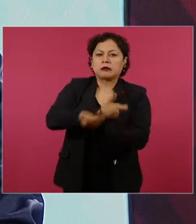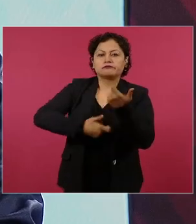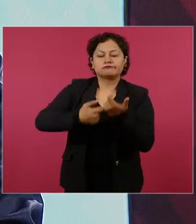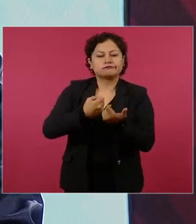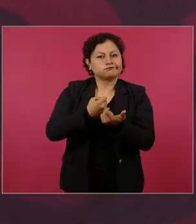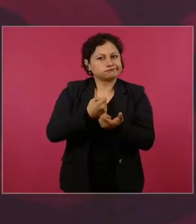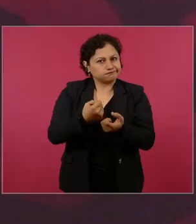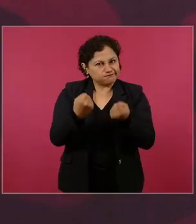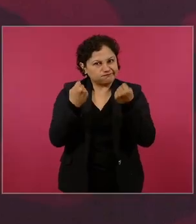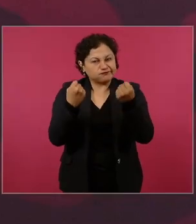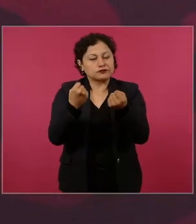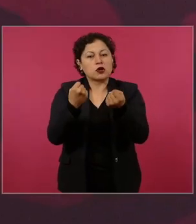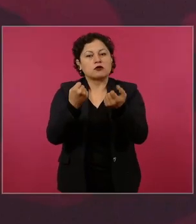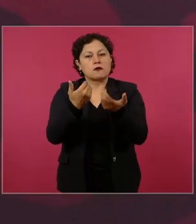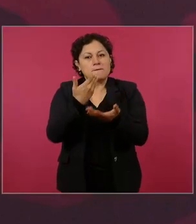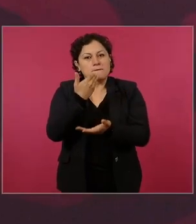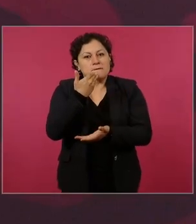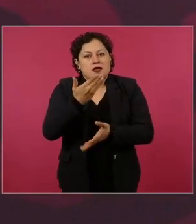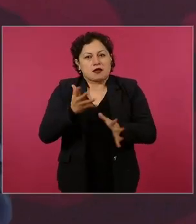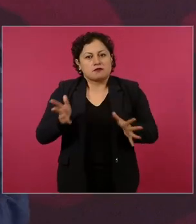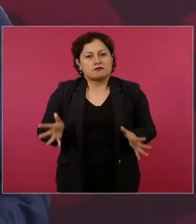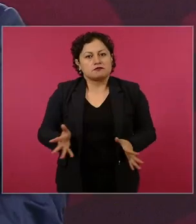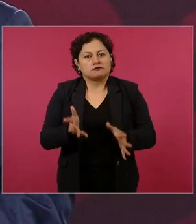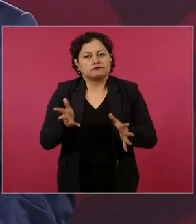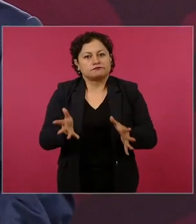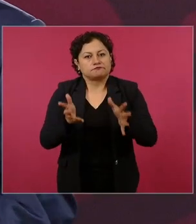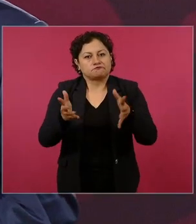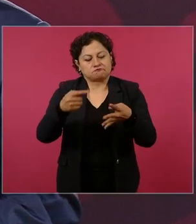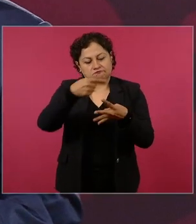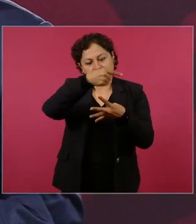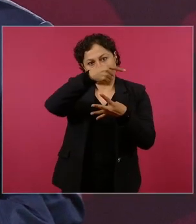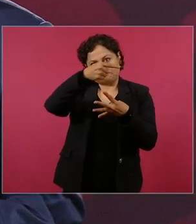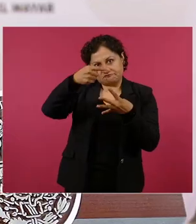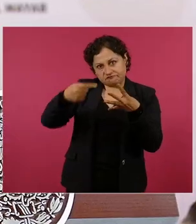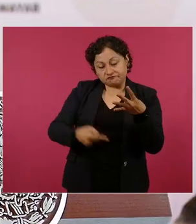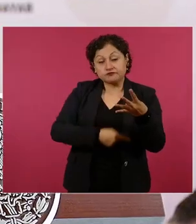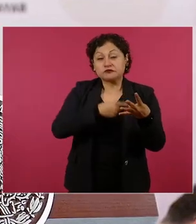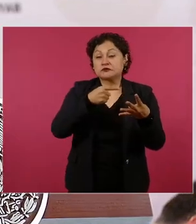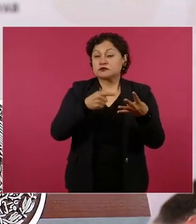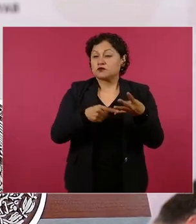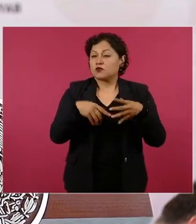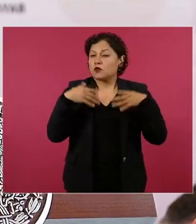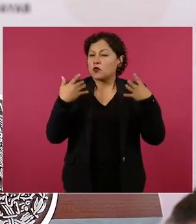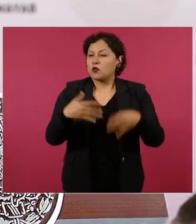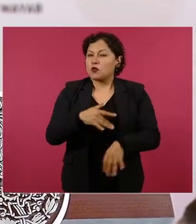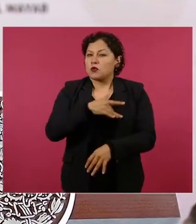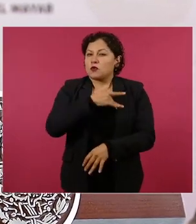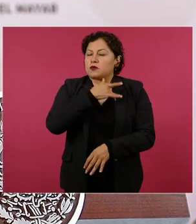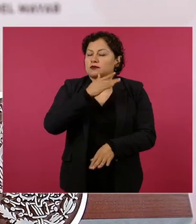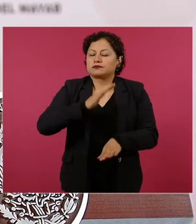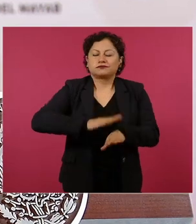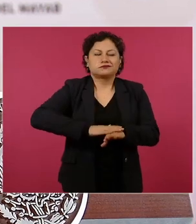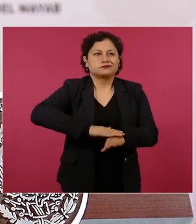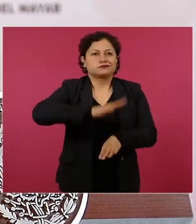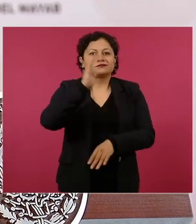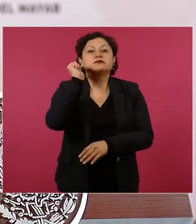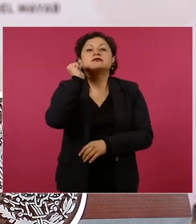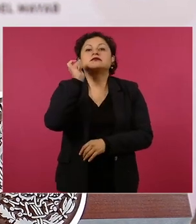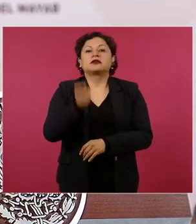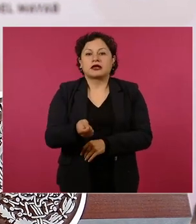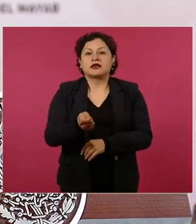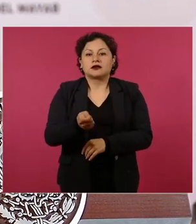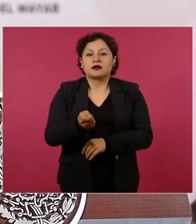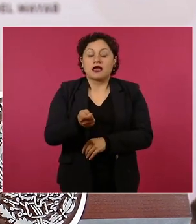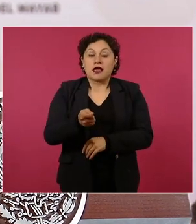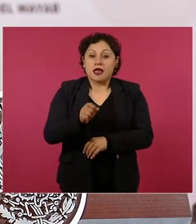todo, lo que más nos llena de satisfacción, es de que se ha logrado reducir la pobreza